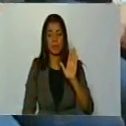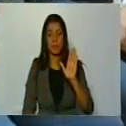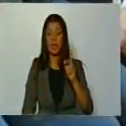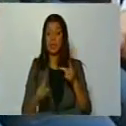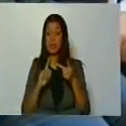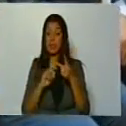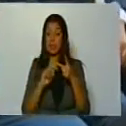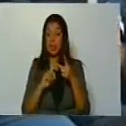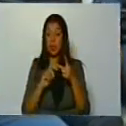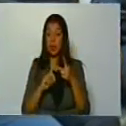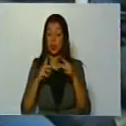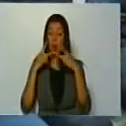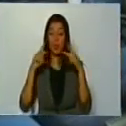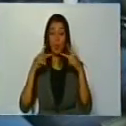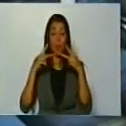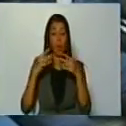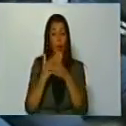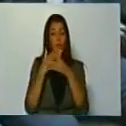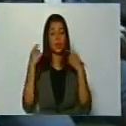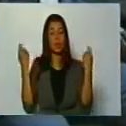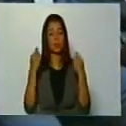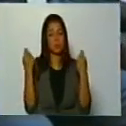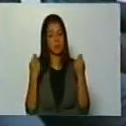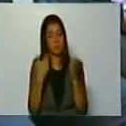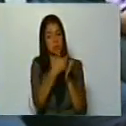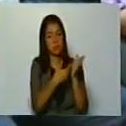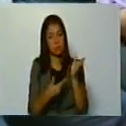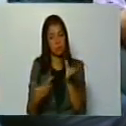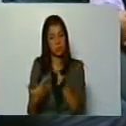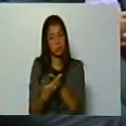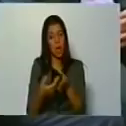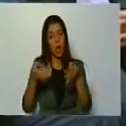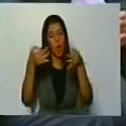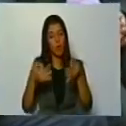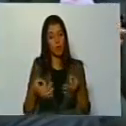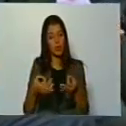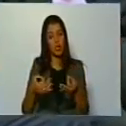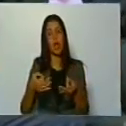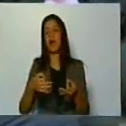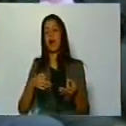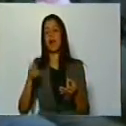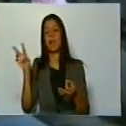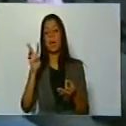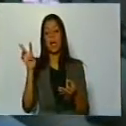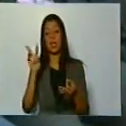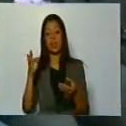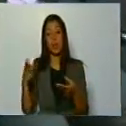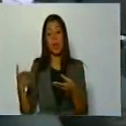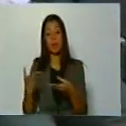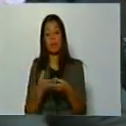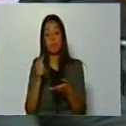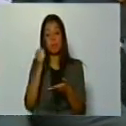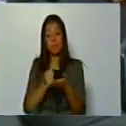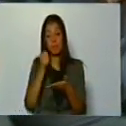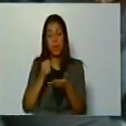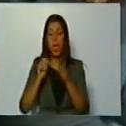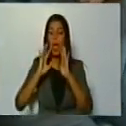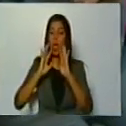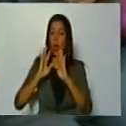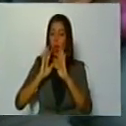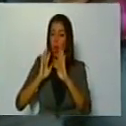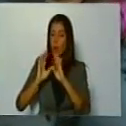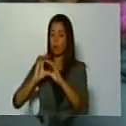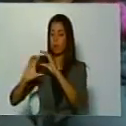Segundo, publíquese el presente acto constituyente en la Gaceta Oficial de la República Bolivariana de Venezuela y comuníquese al